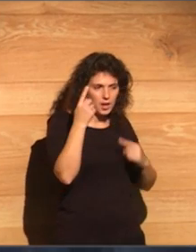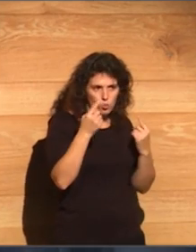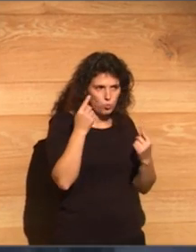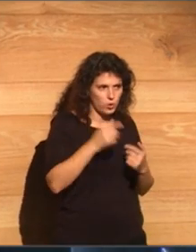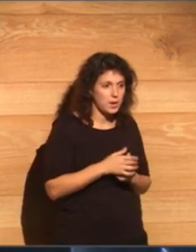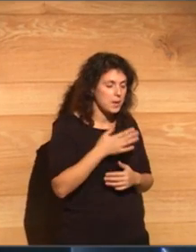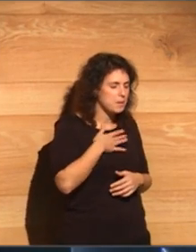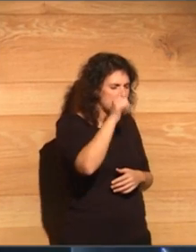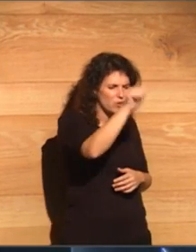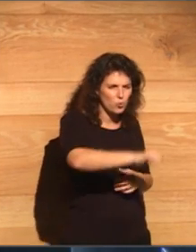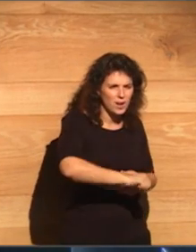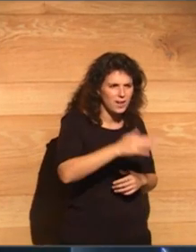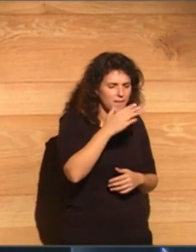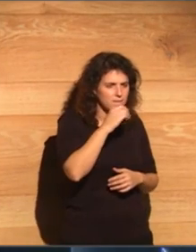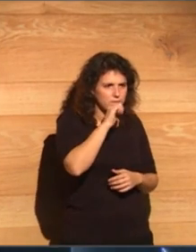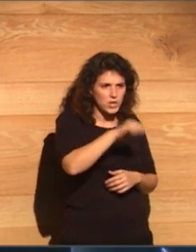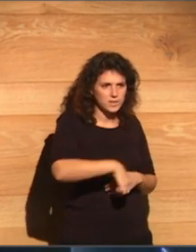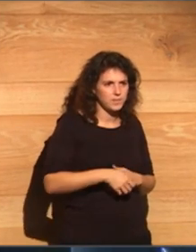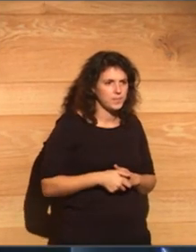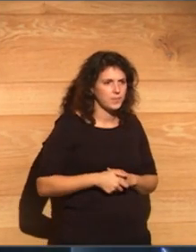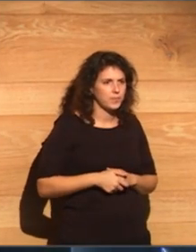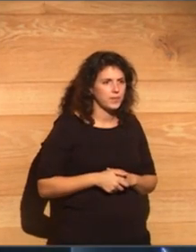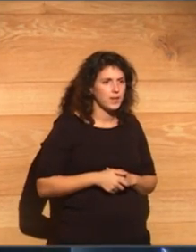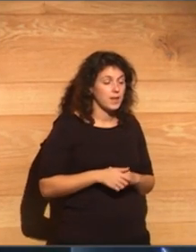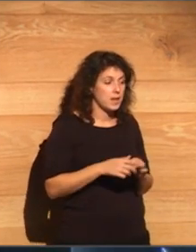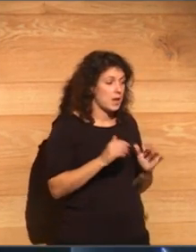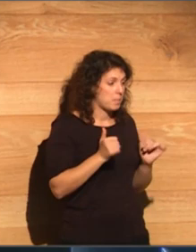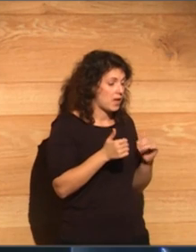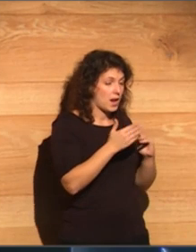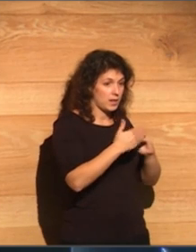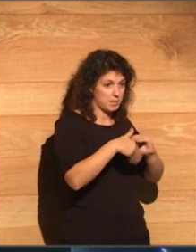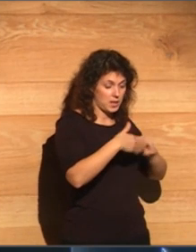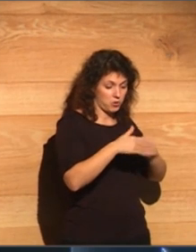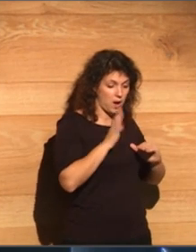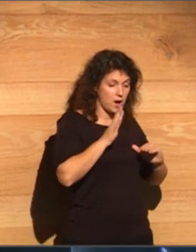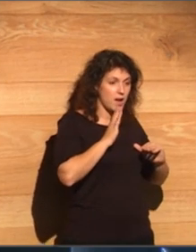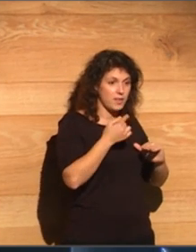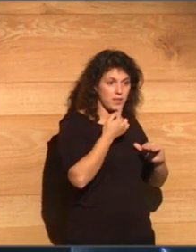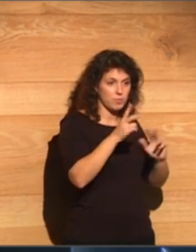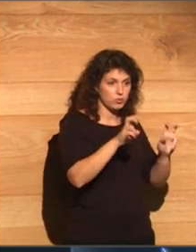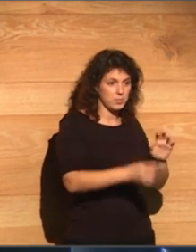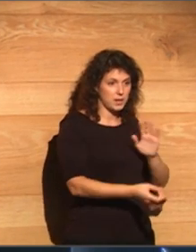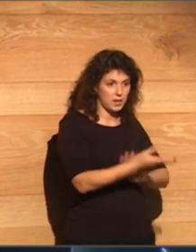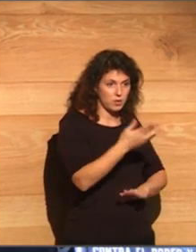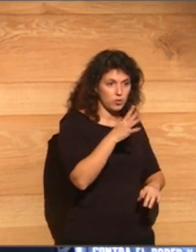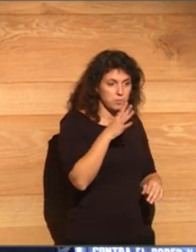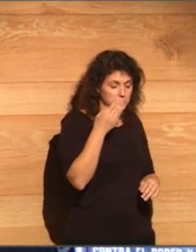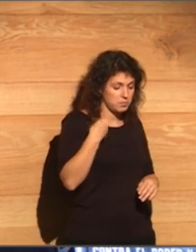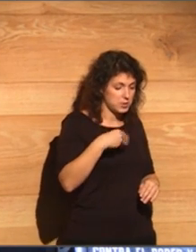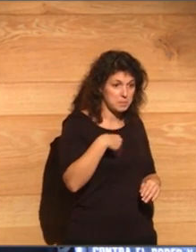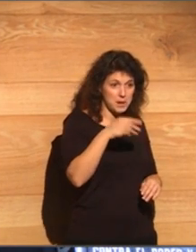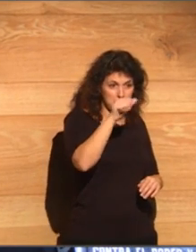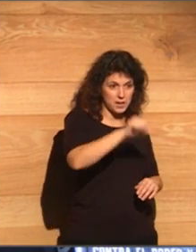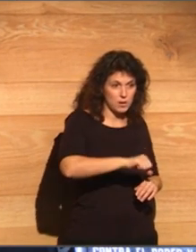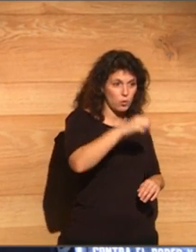muchísimo esta película, que parte de una limitación, como decíamos al principio, con la creación. Así como en Moros y Cristianos